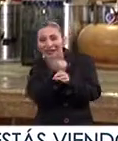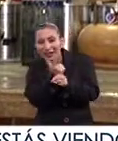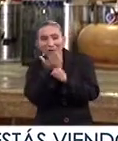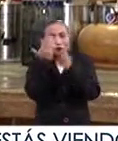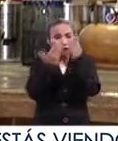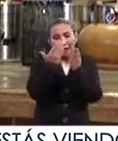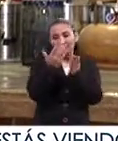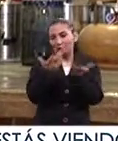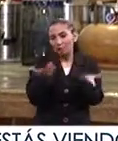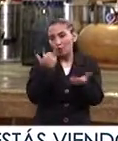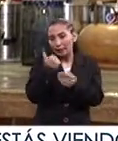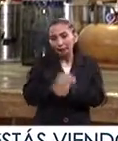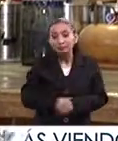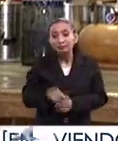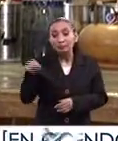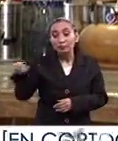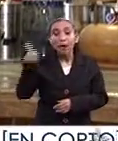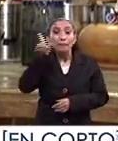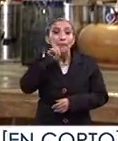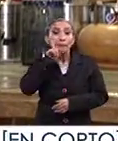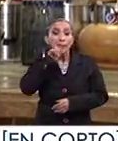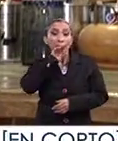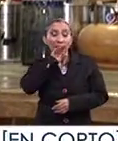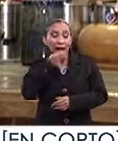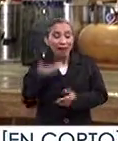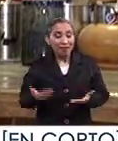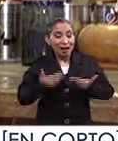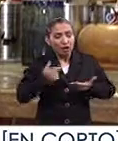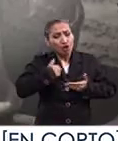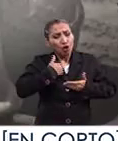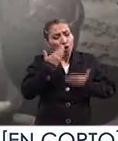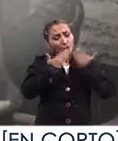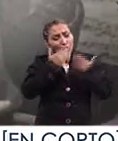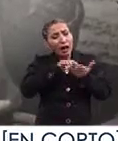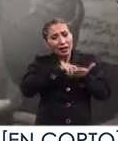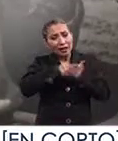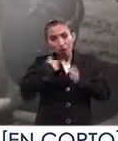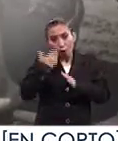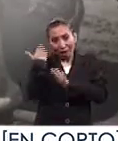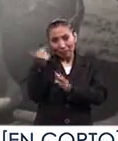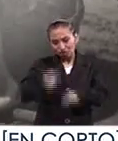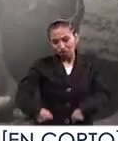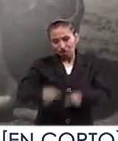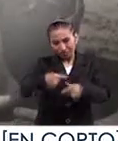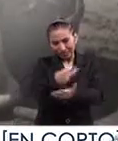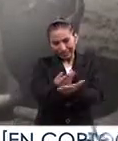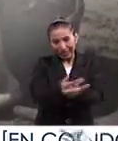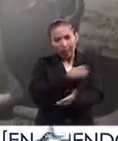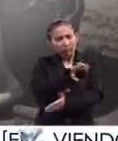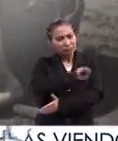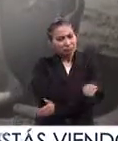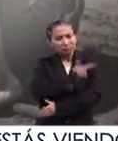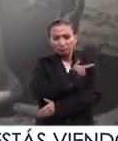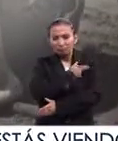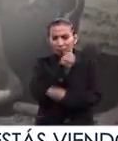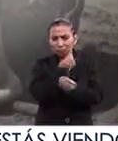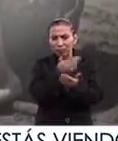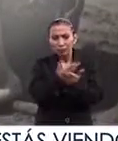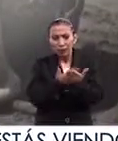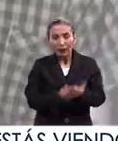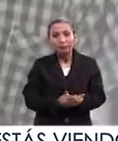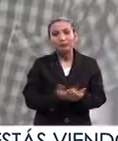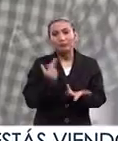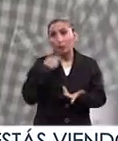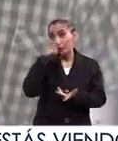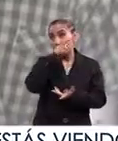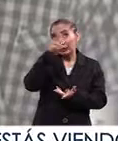etcétera, etcétera. Entonces ella me inculcó mucho que yo fuera arquitecto, porque también dibujaba desde niño, siempre me gustó dibujar.